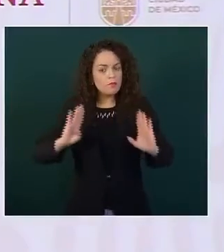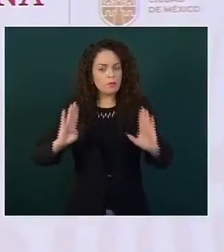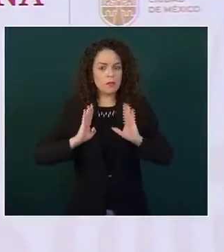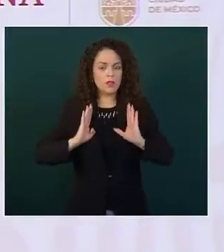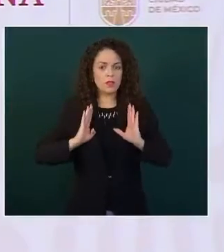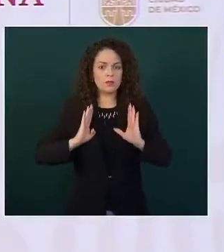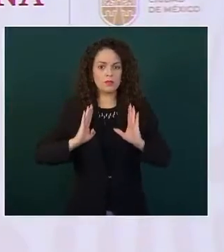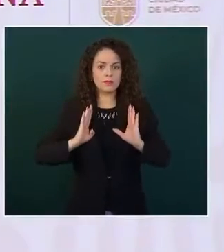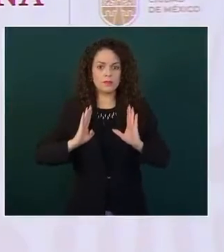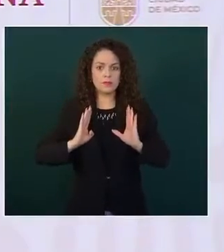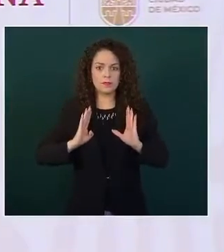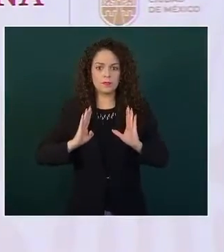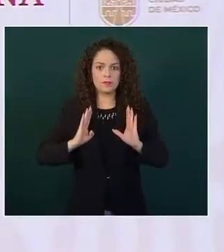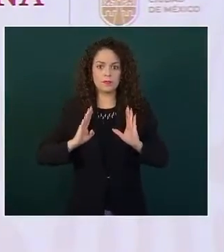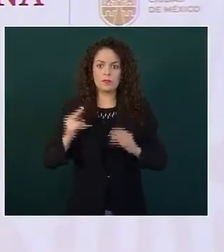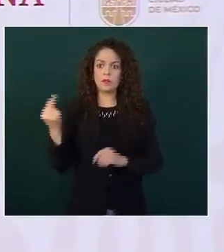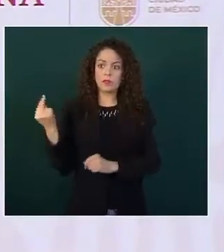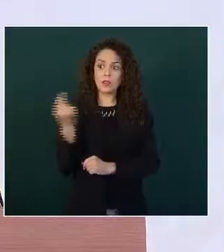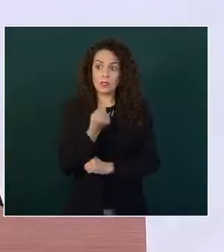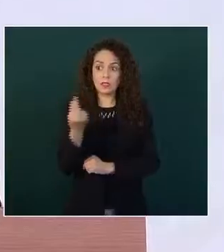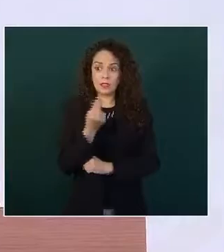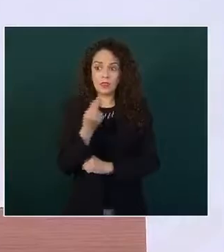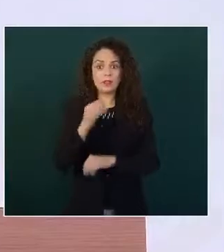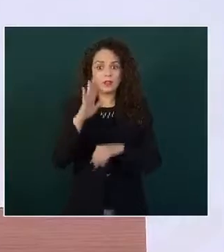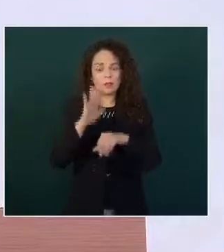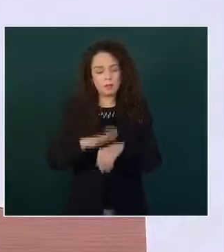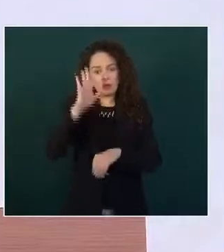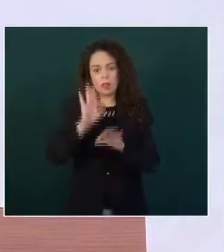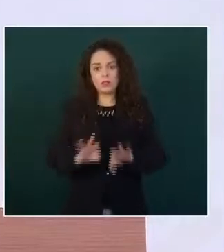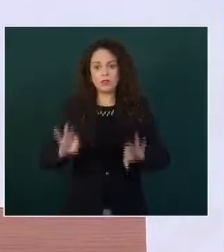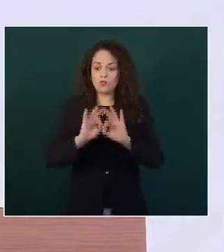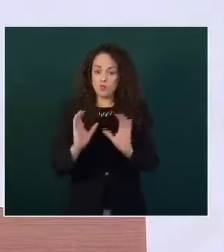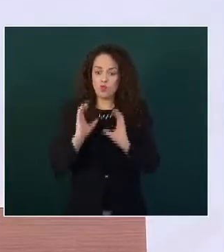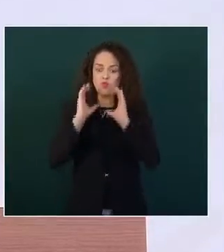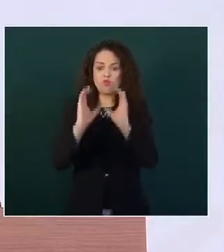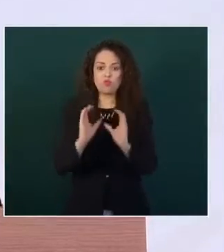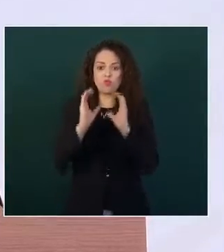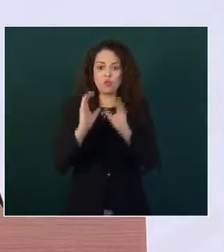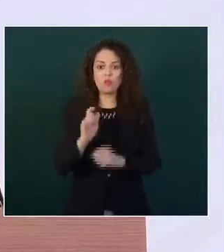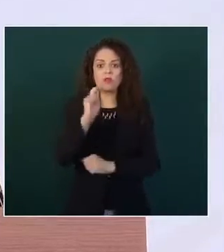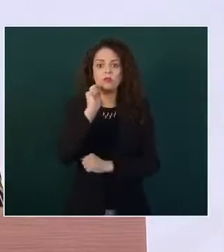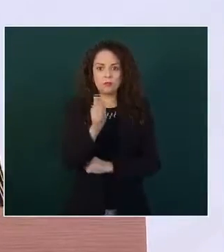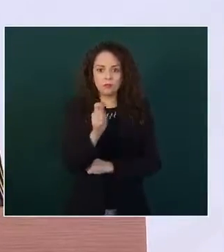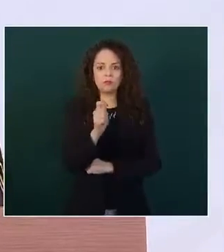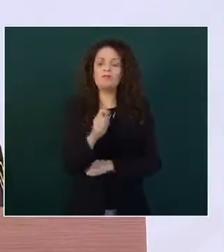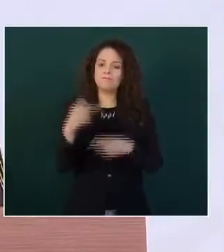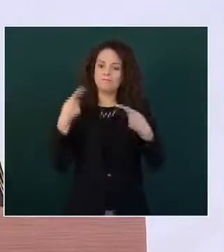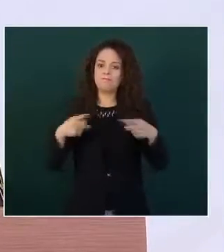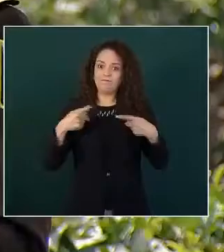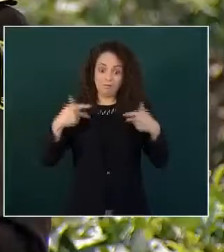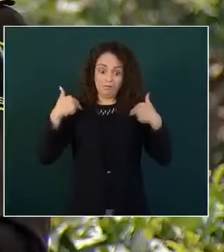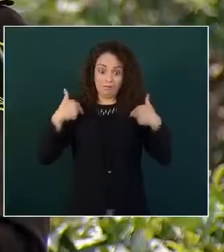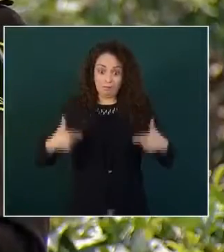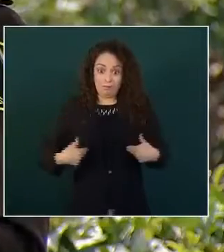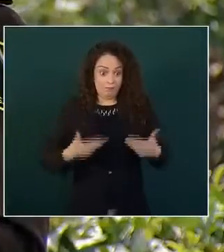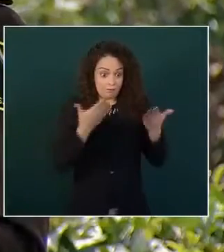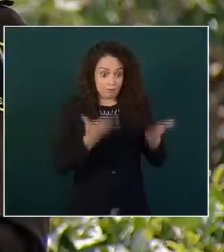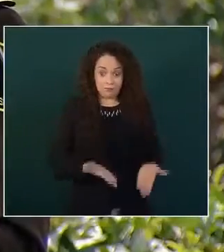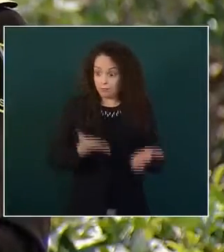cuidando del mayor activo institucional que es el recurso humano. Para